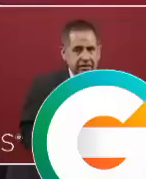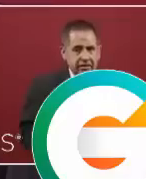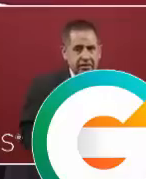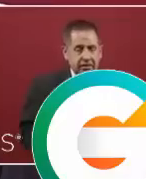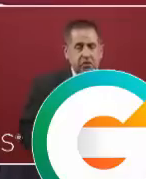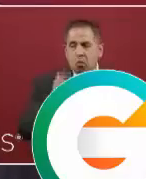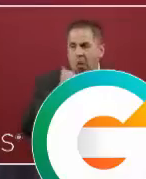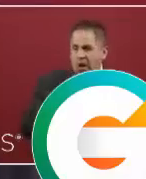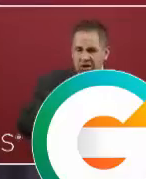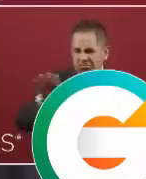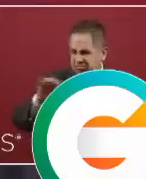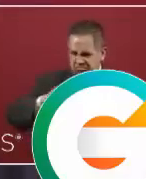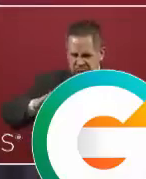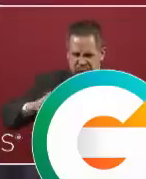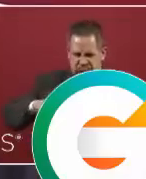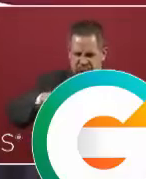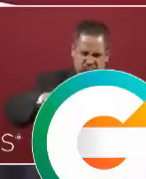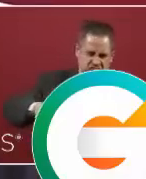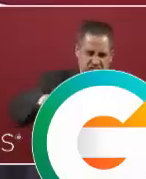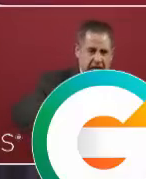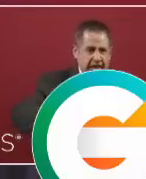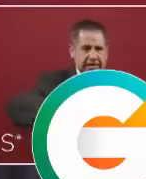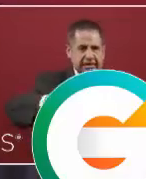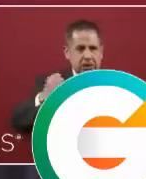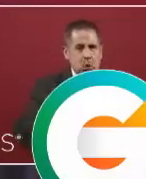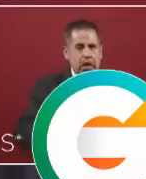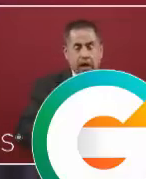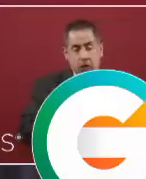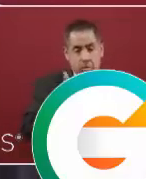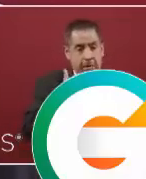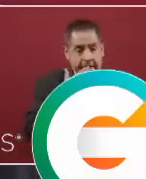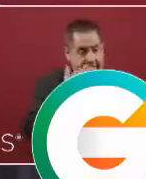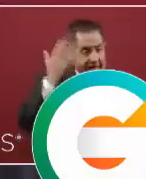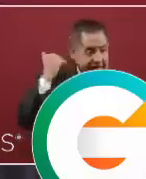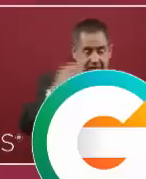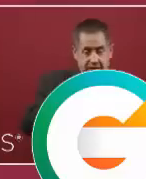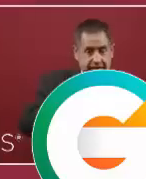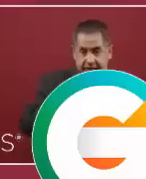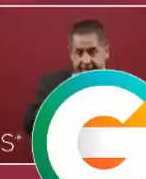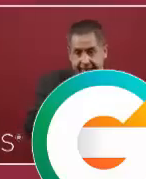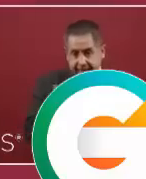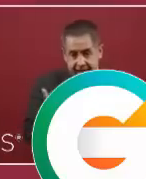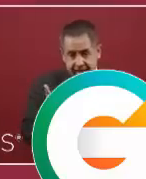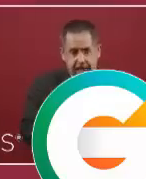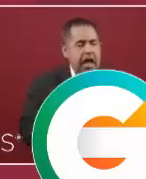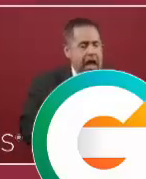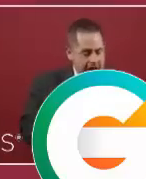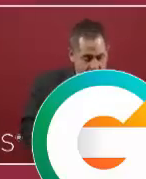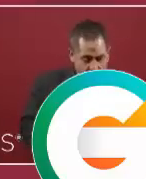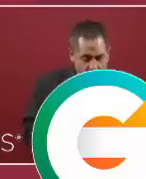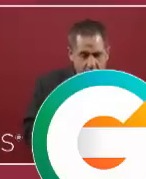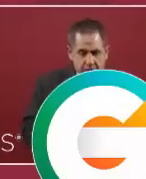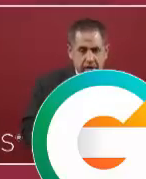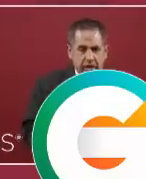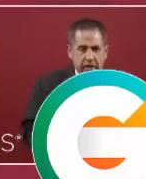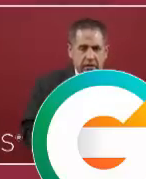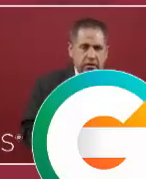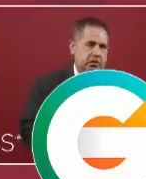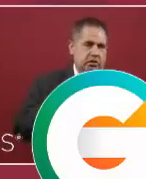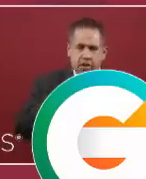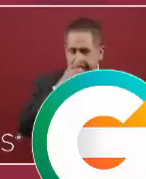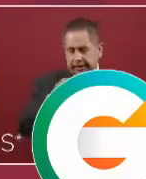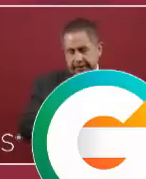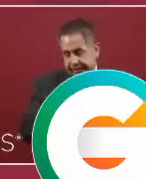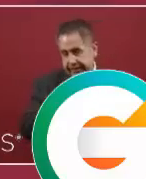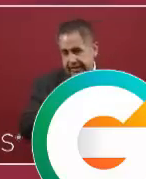un cuerpo de seguridad nacional. Ya lo he dicho muchas veces,